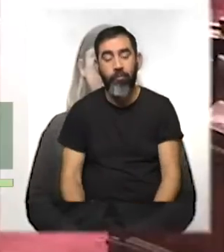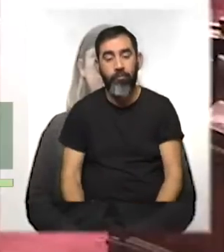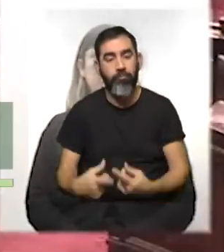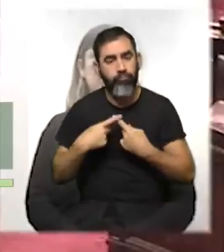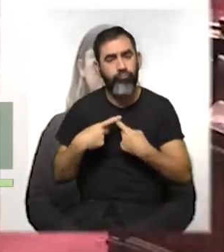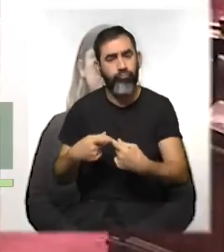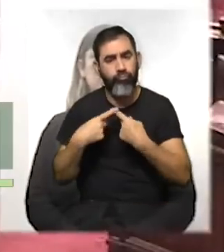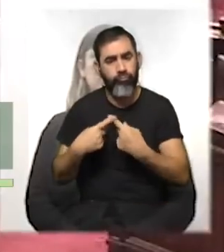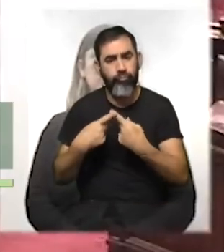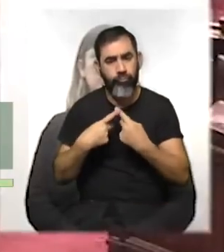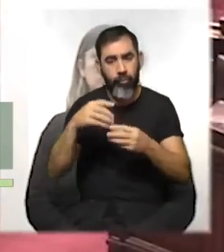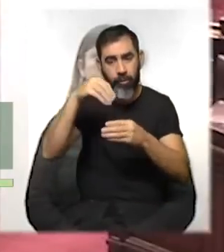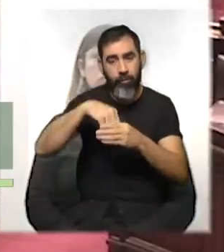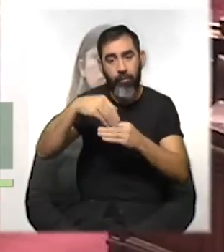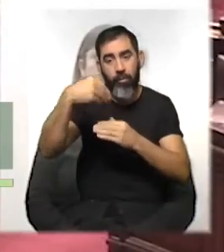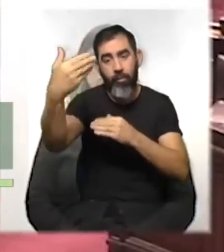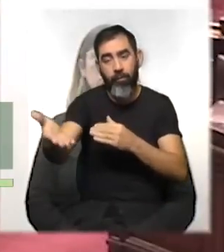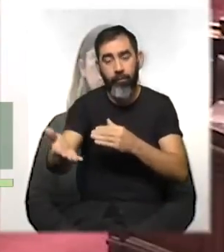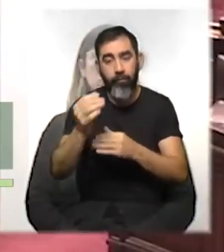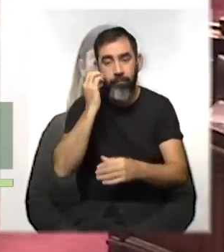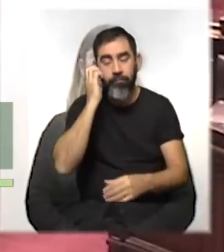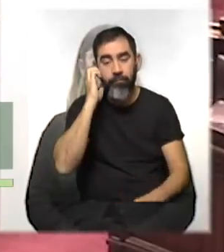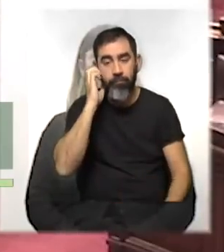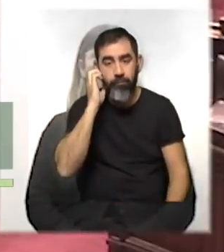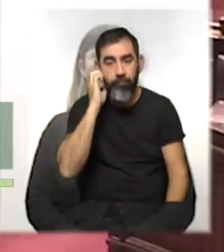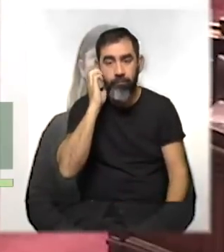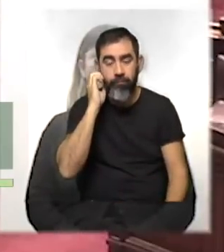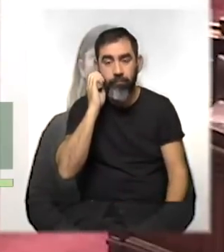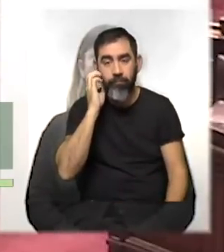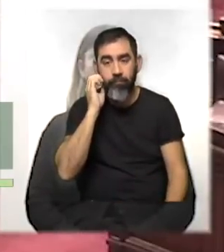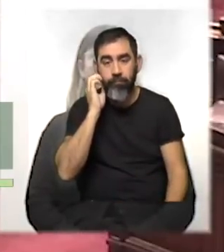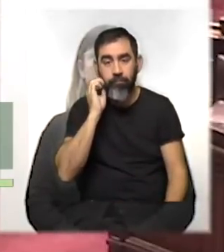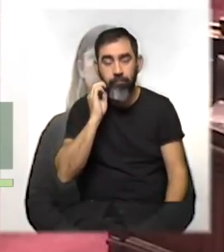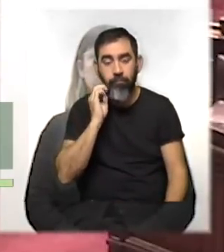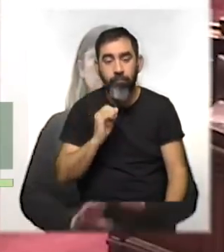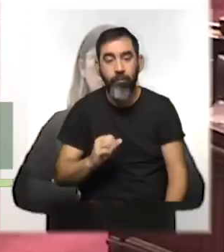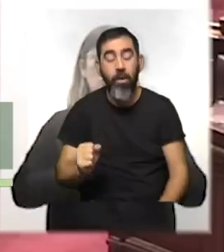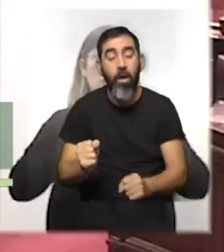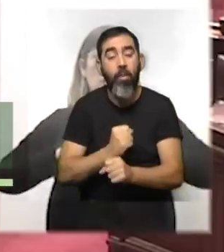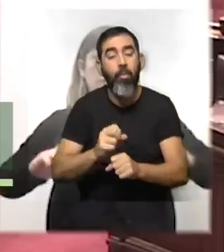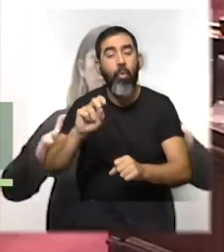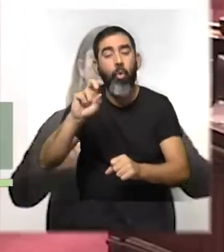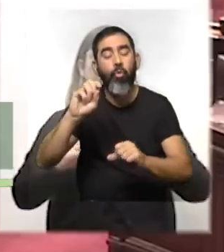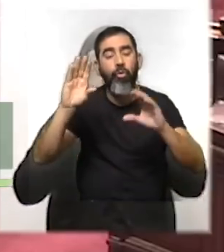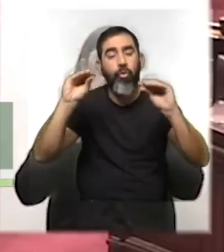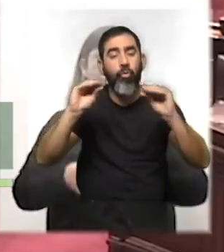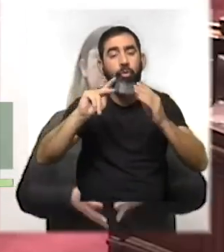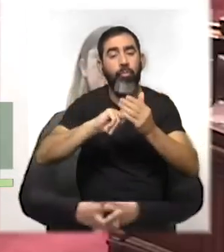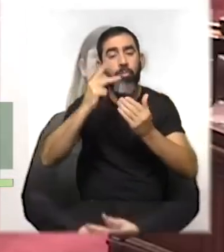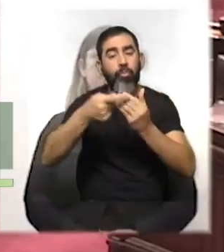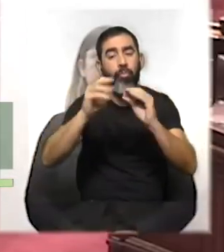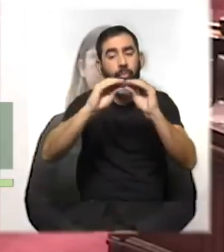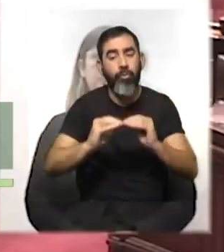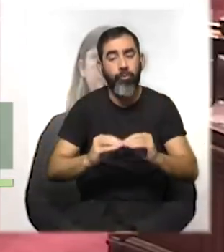debate adentro y fuera de las cámaras se realizó en la jornada de ayer y finalmente como decíamos aprobó sobre la medianoche el proyecto de